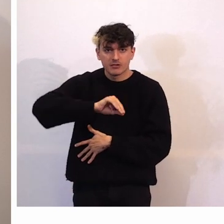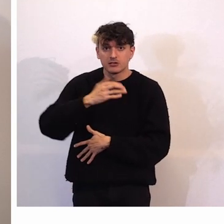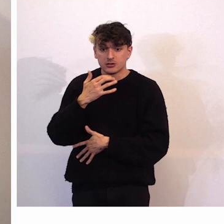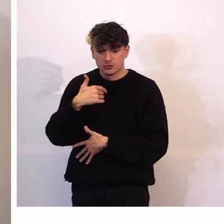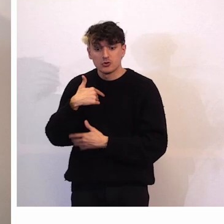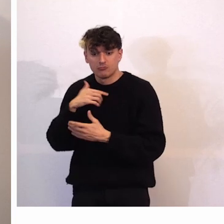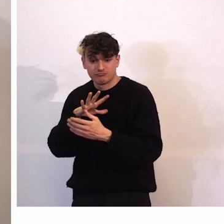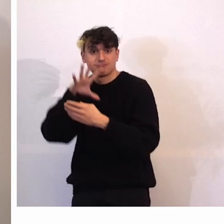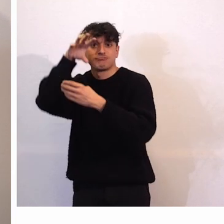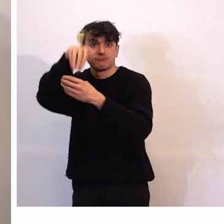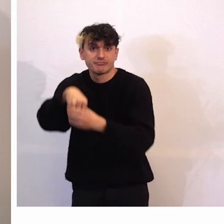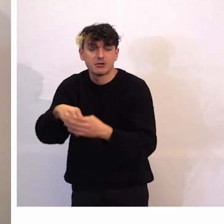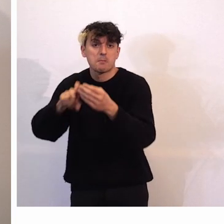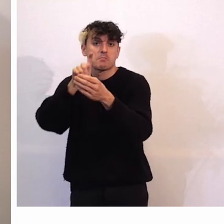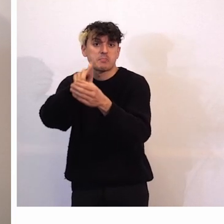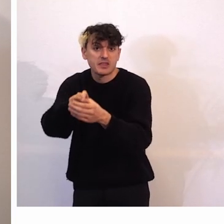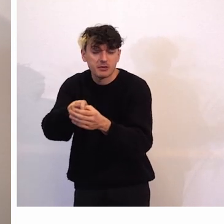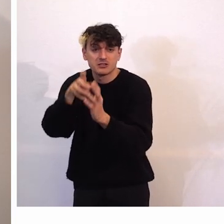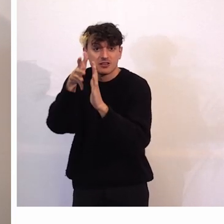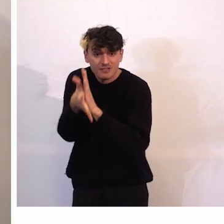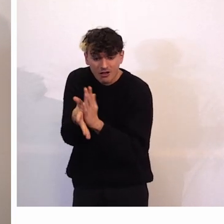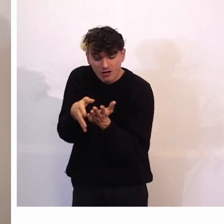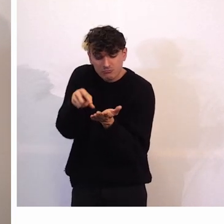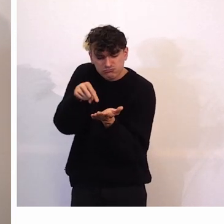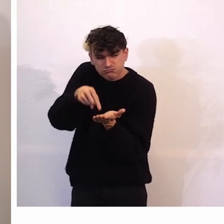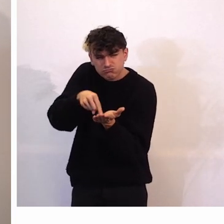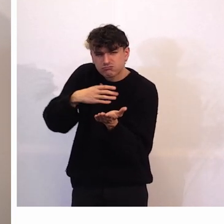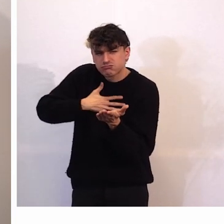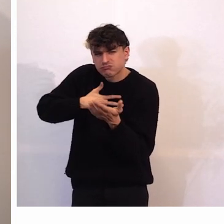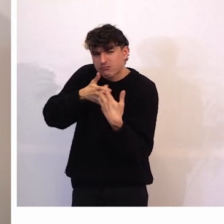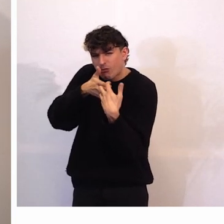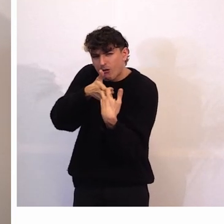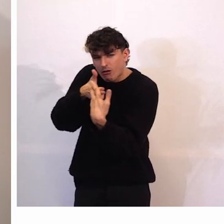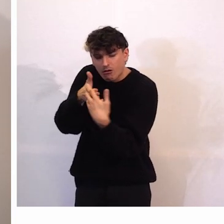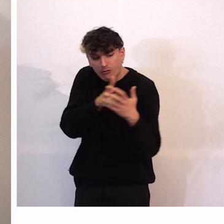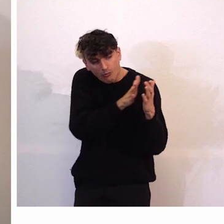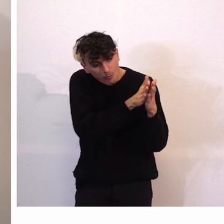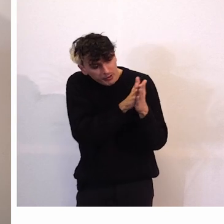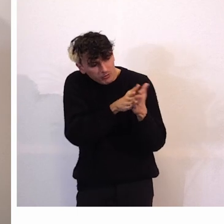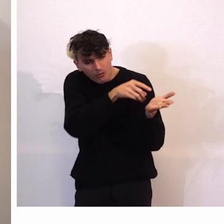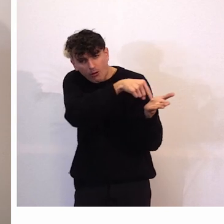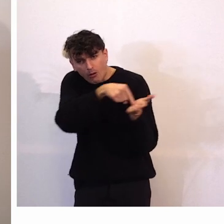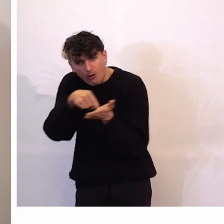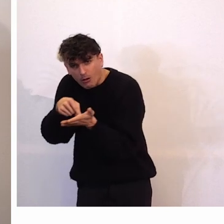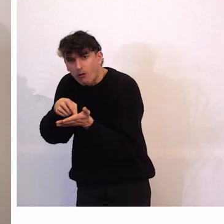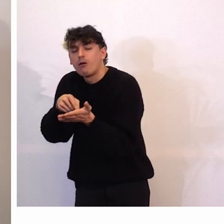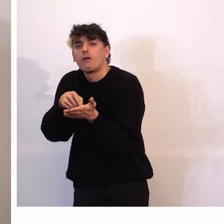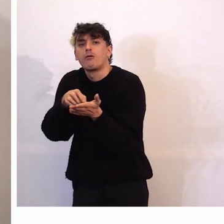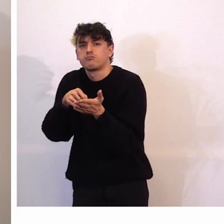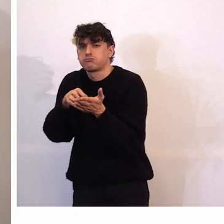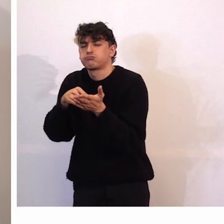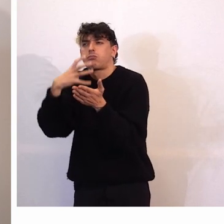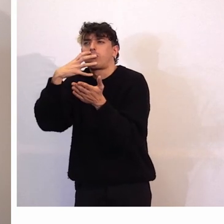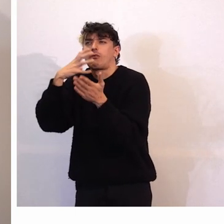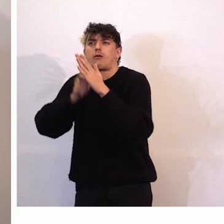participaba en ellos, mis reivindicaciones y las de mis compañeros llegarían más lejos, tanto